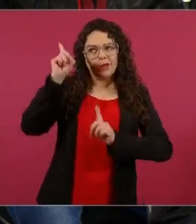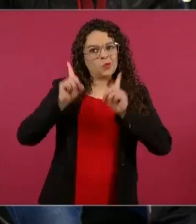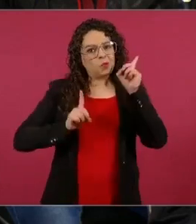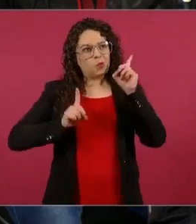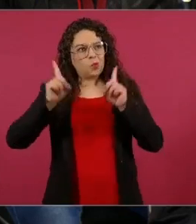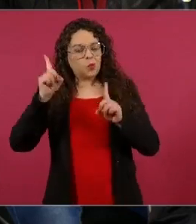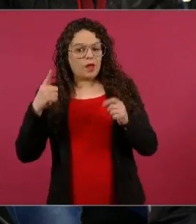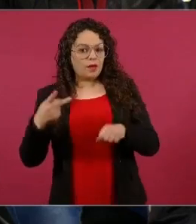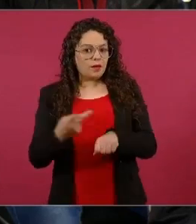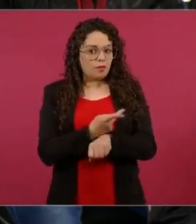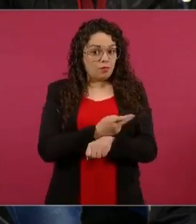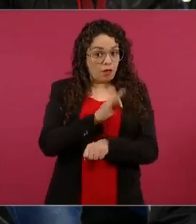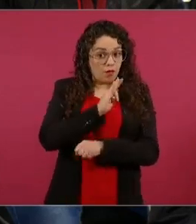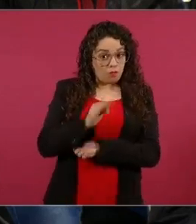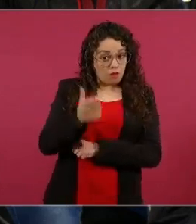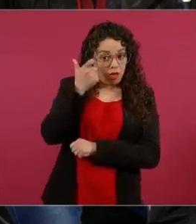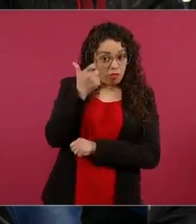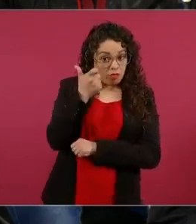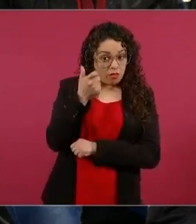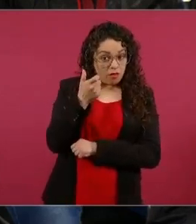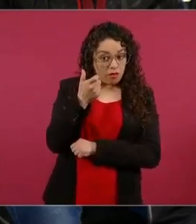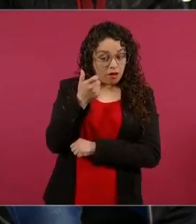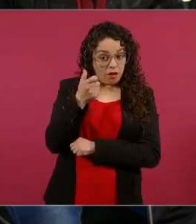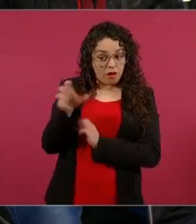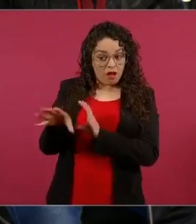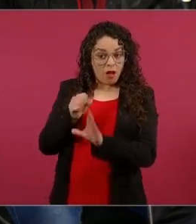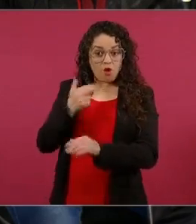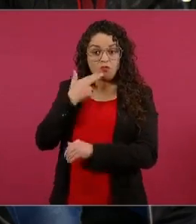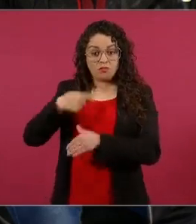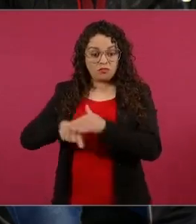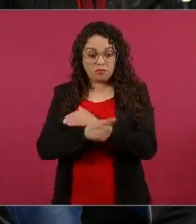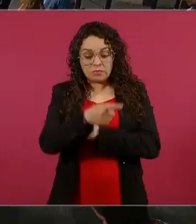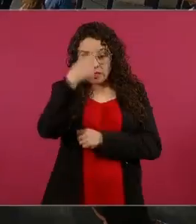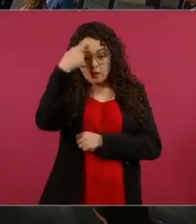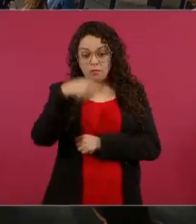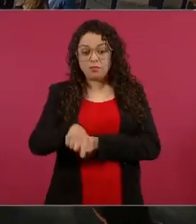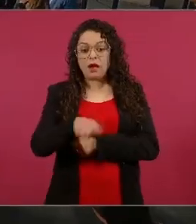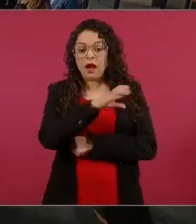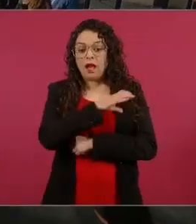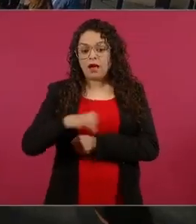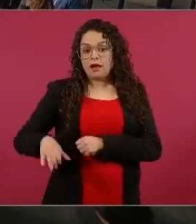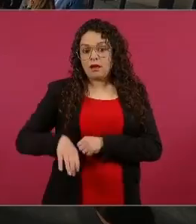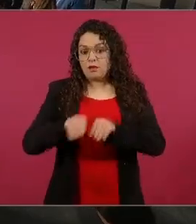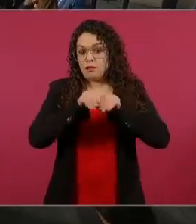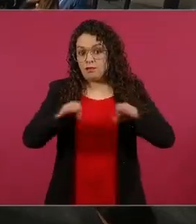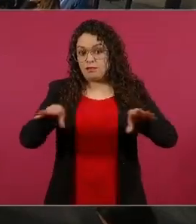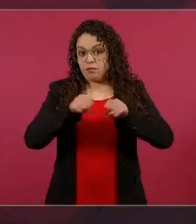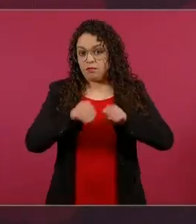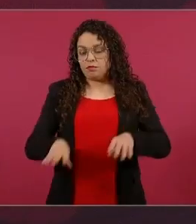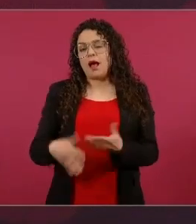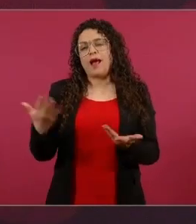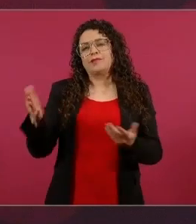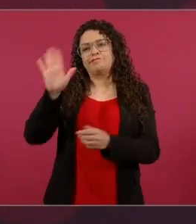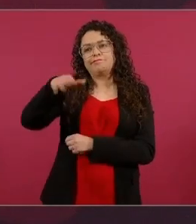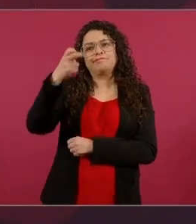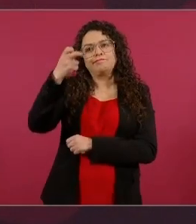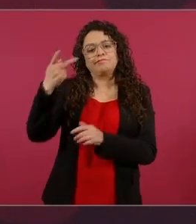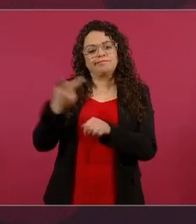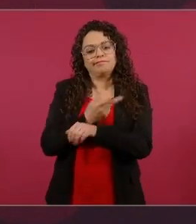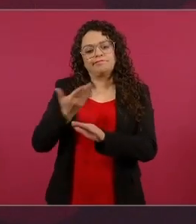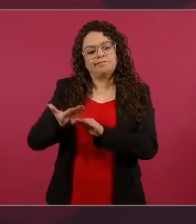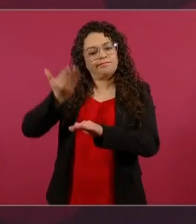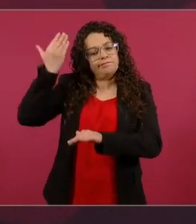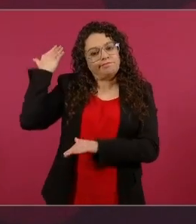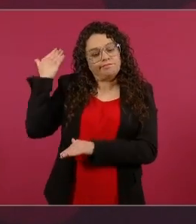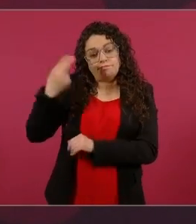hubiera una posibilidad de que se esté desviando para campañas precampañas bueno eso era en el pasado nosotros no somos iguales